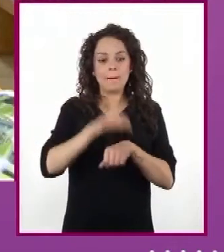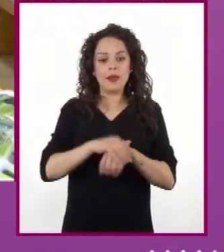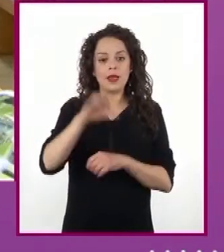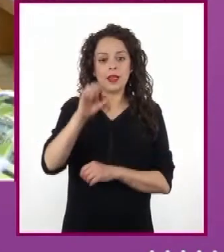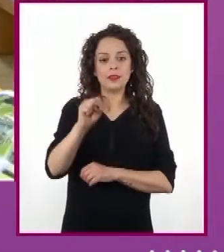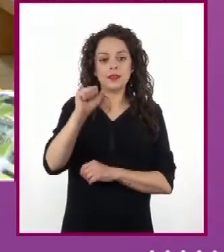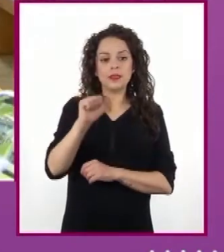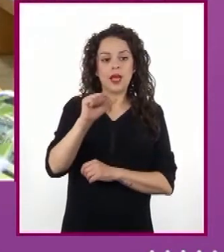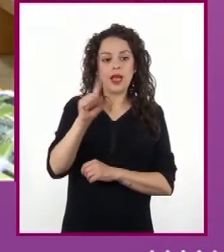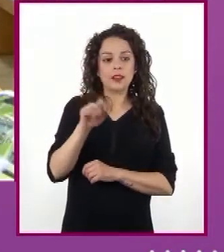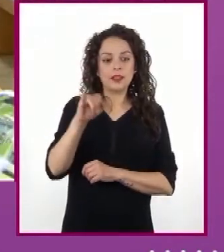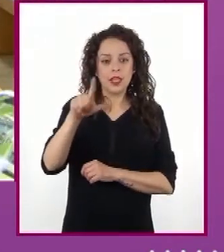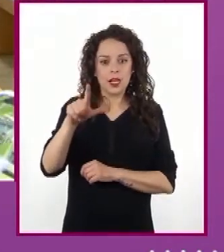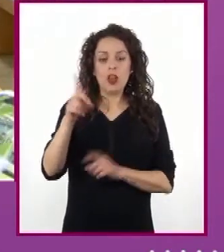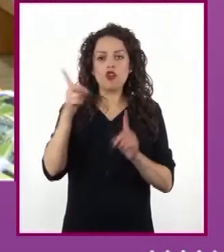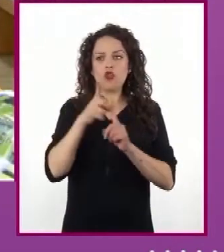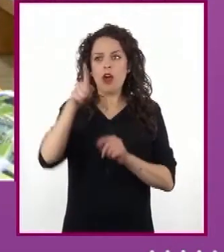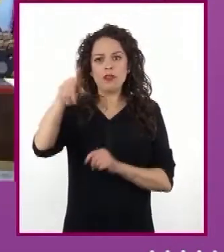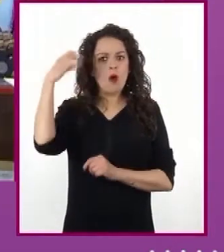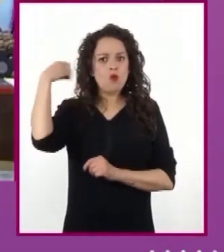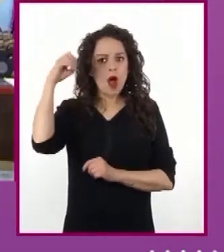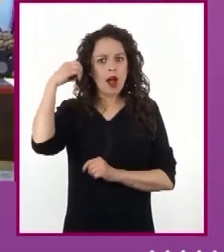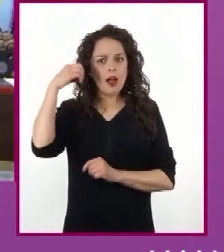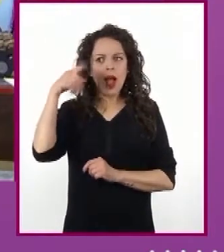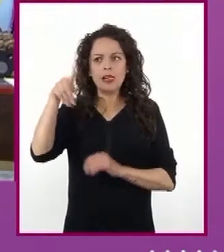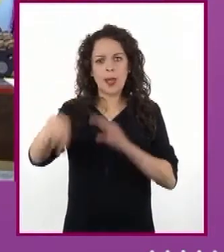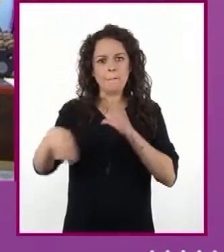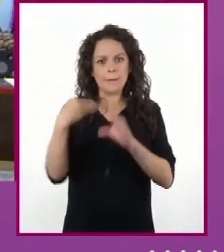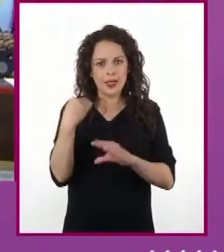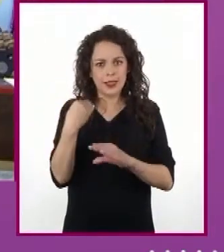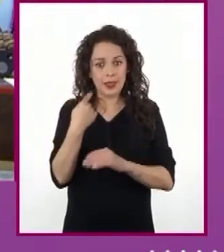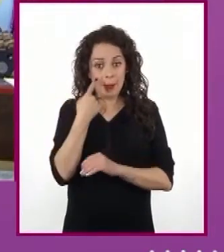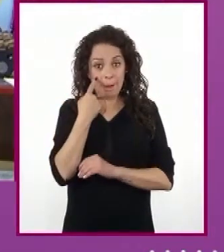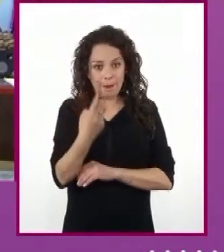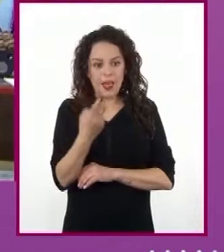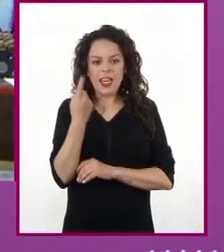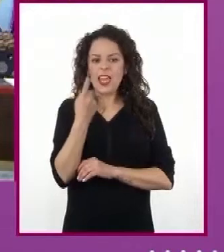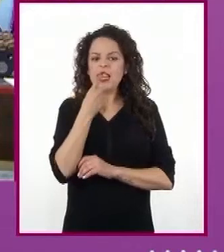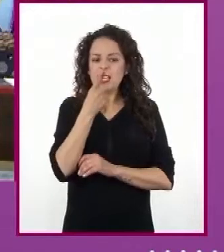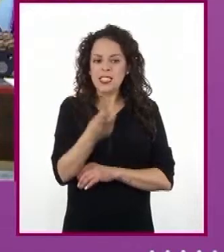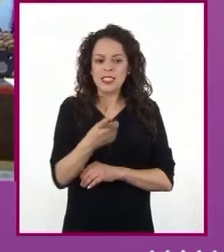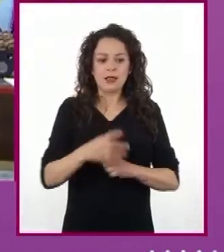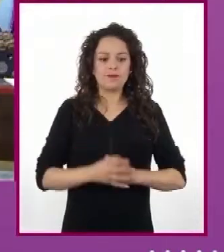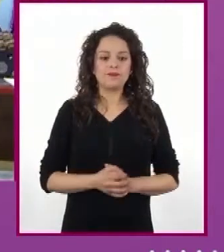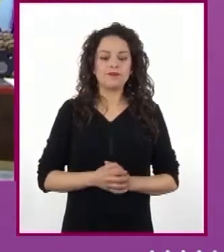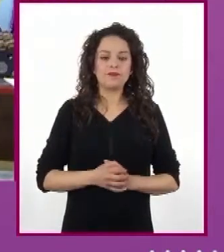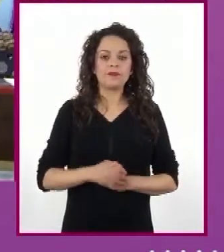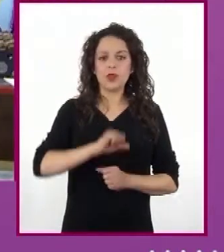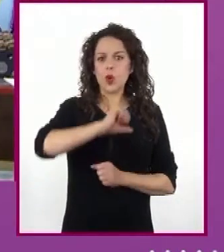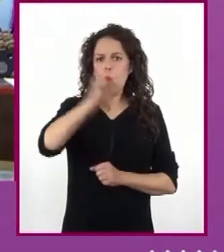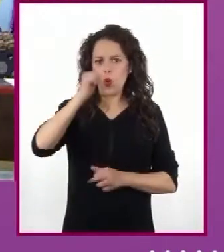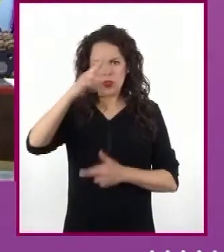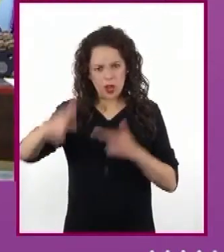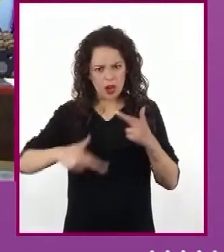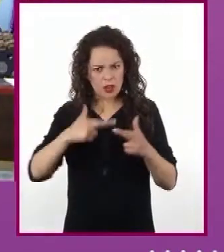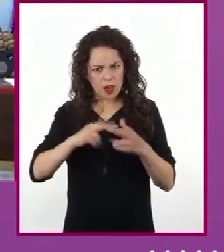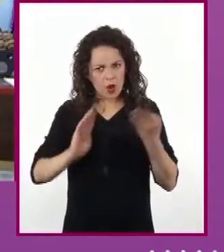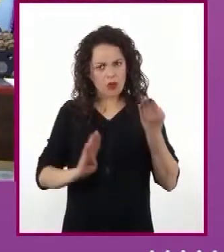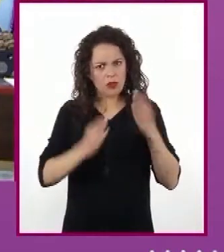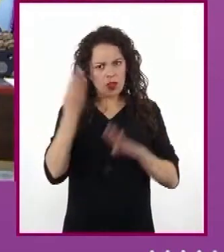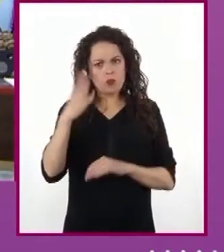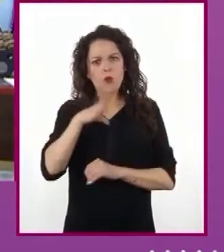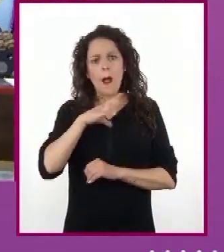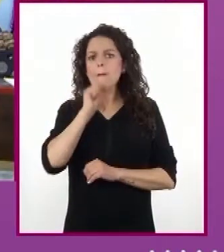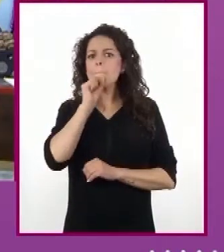de Oaxaca, nos escribió. Dice: ¿qué otras regiones en el mundo tienen el